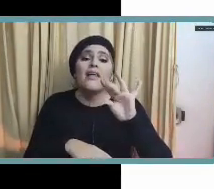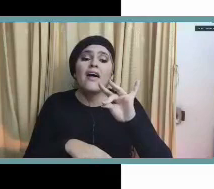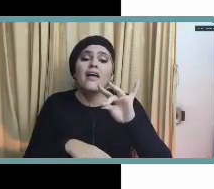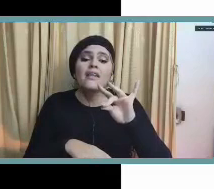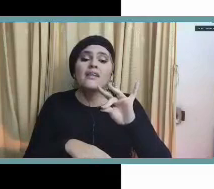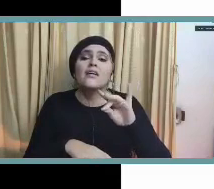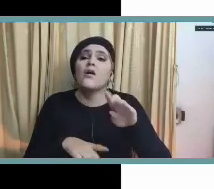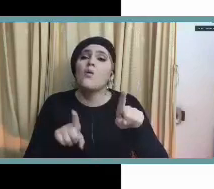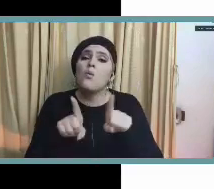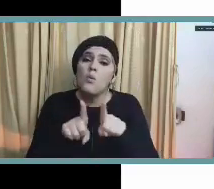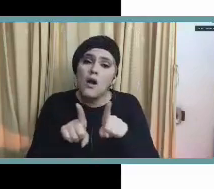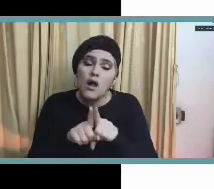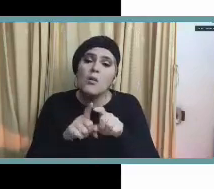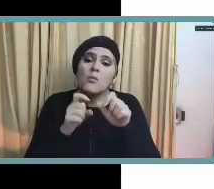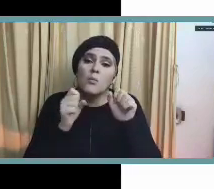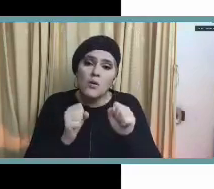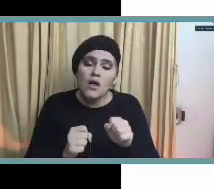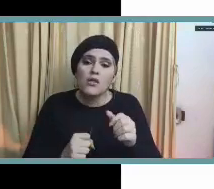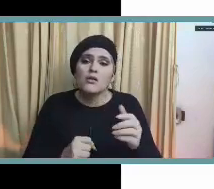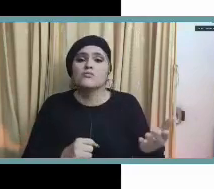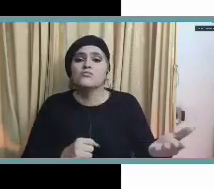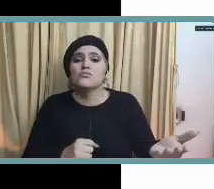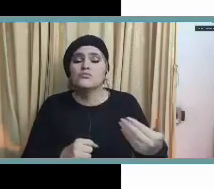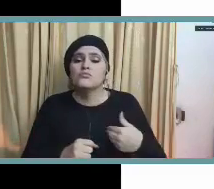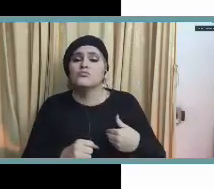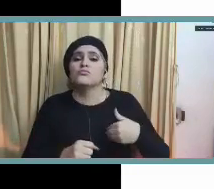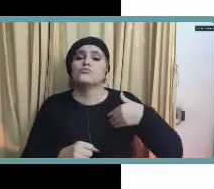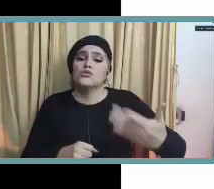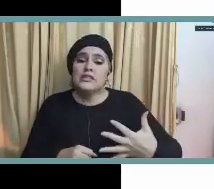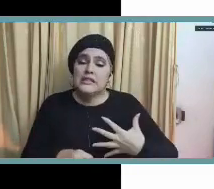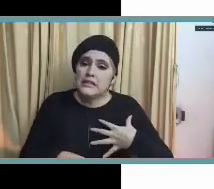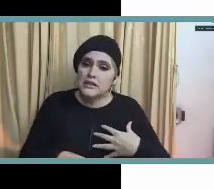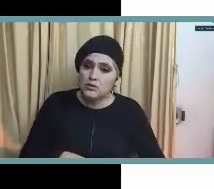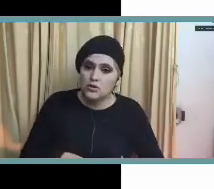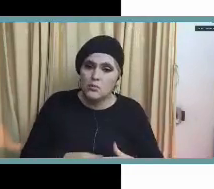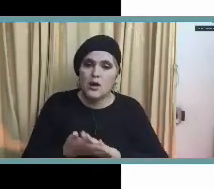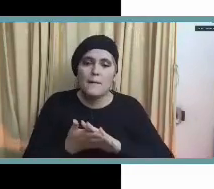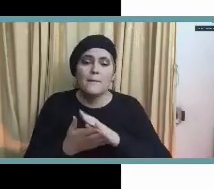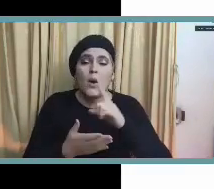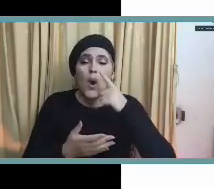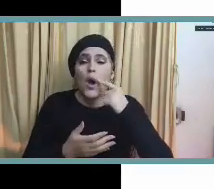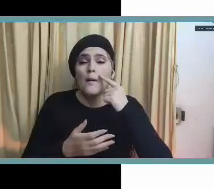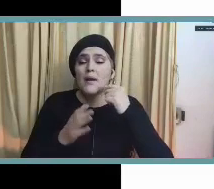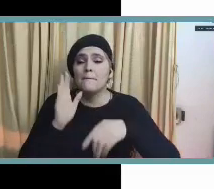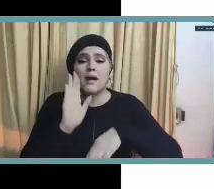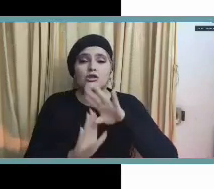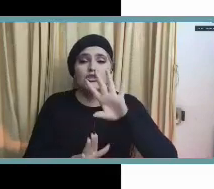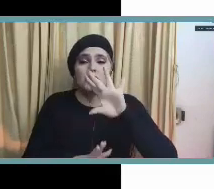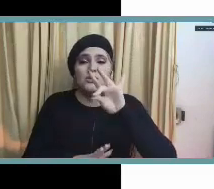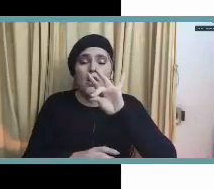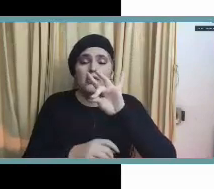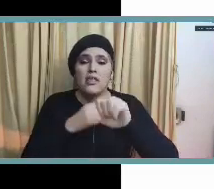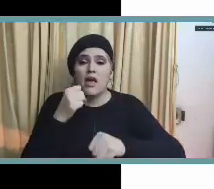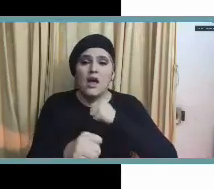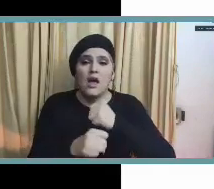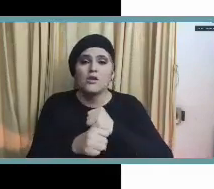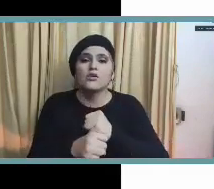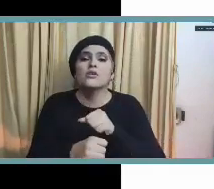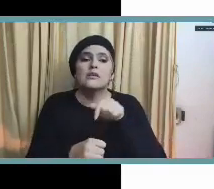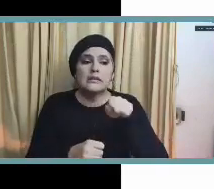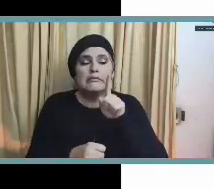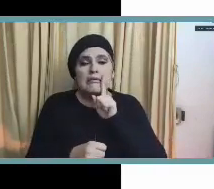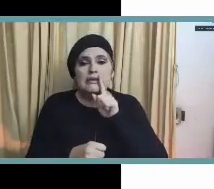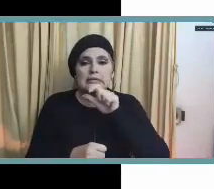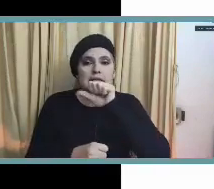con la probabilidad de tener un hijo. Por ejemplo, los hombres mayores de 50 años tienen un 66% más de probabilidades de